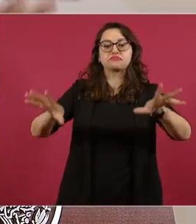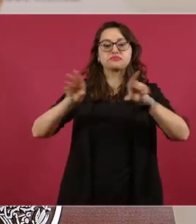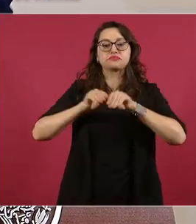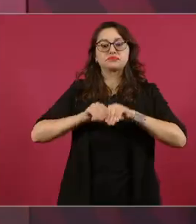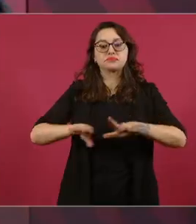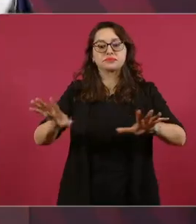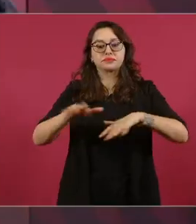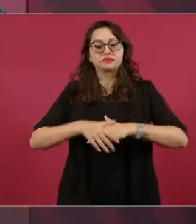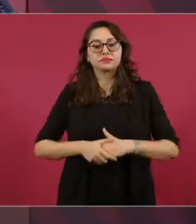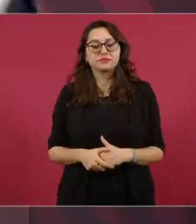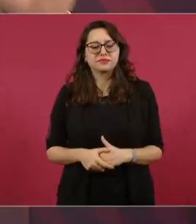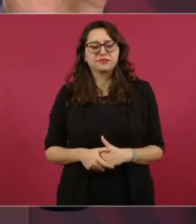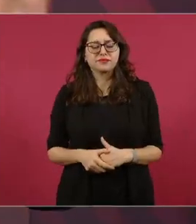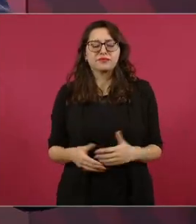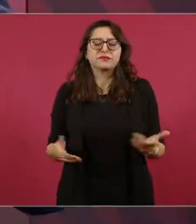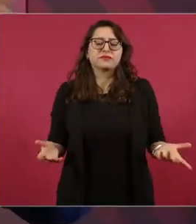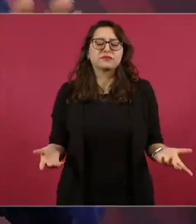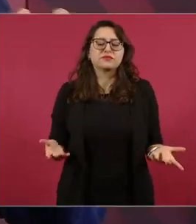Nada más que la gente